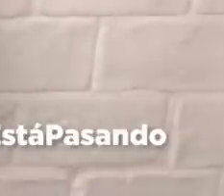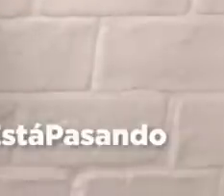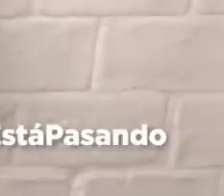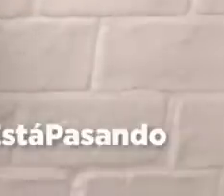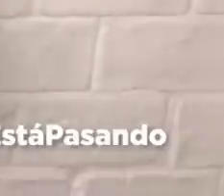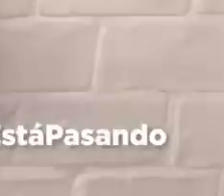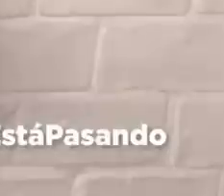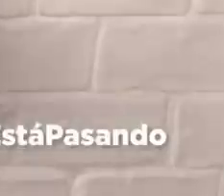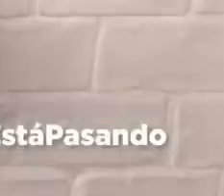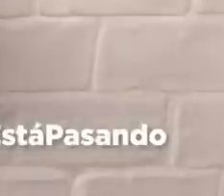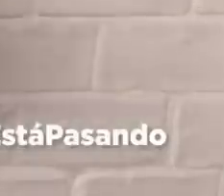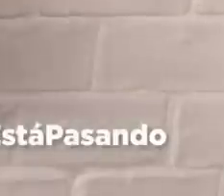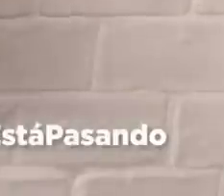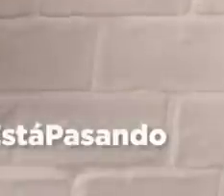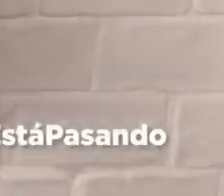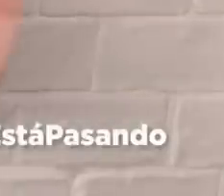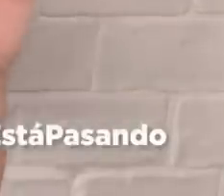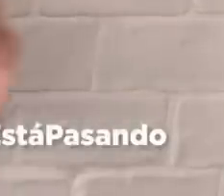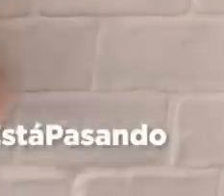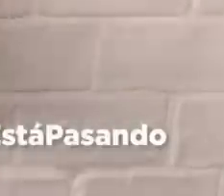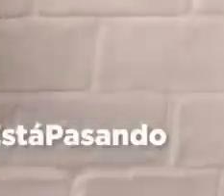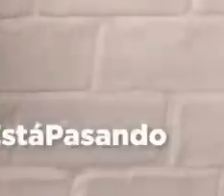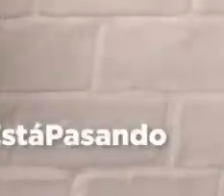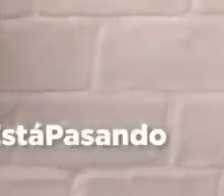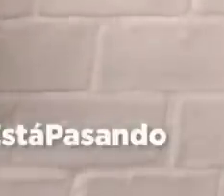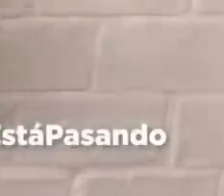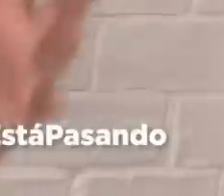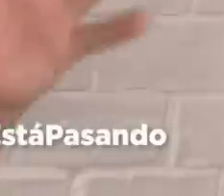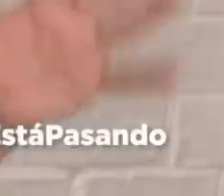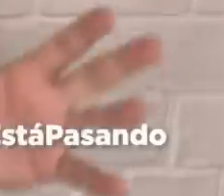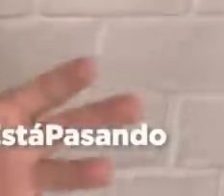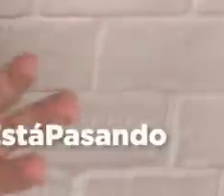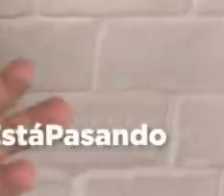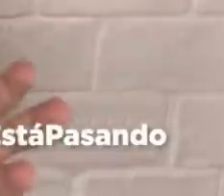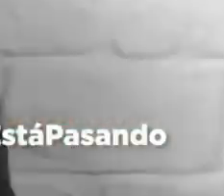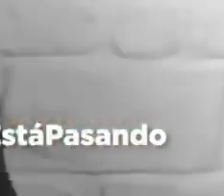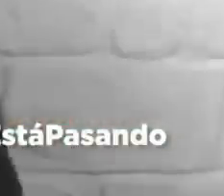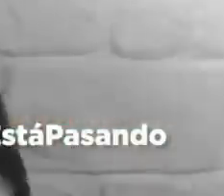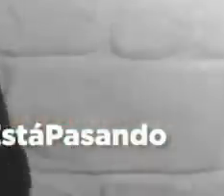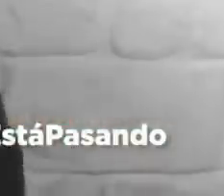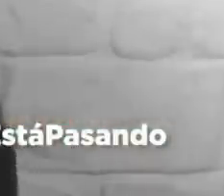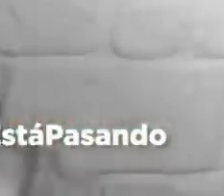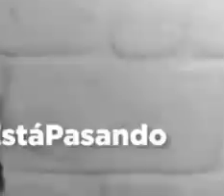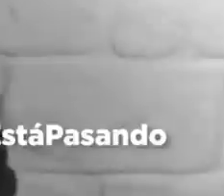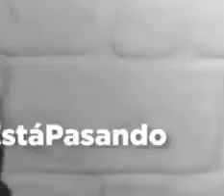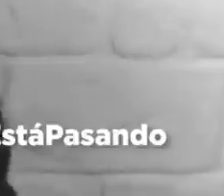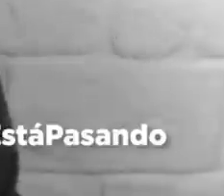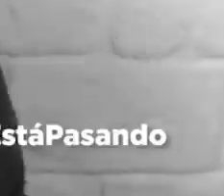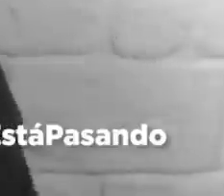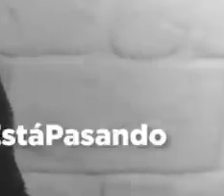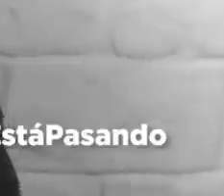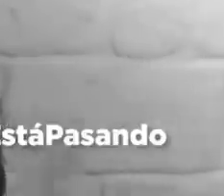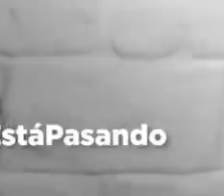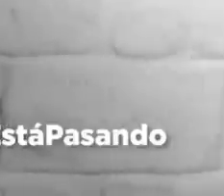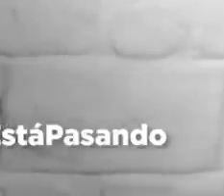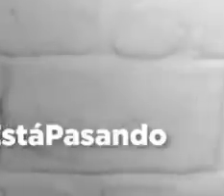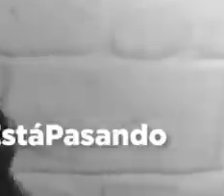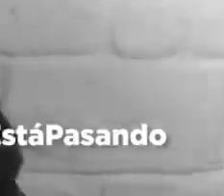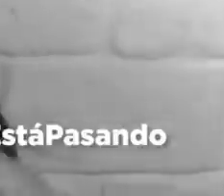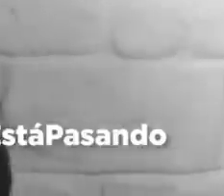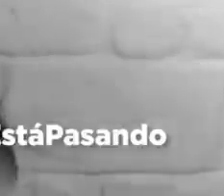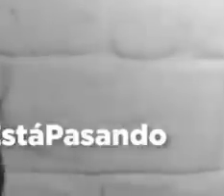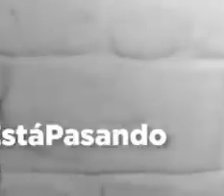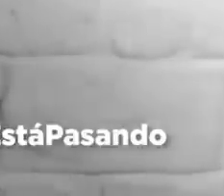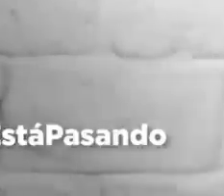ahí. Y tampoco es que, ay, pobrecito Castaindebat que se tuvo que ir, sino que esto estuvo todo orquestado entre ellos,